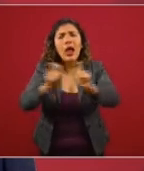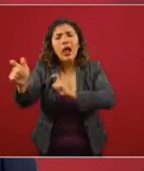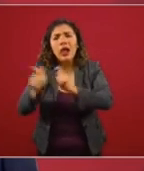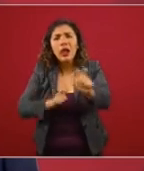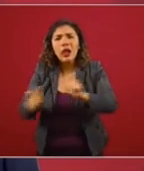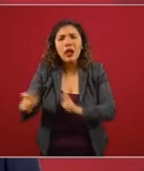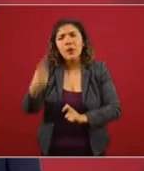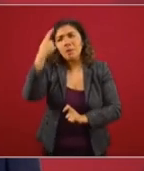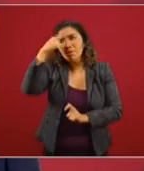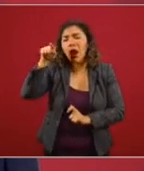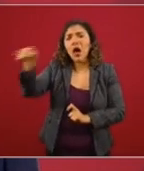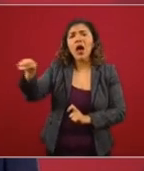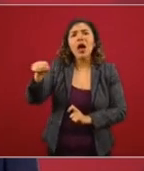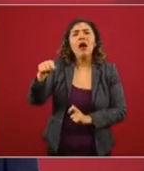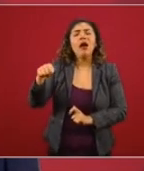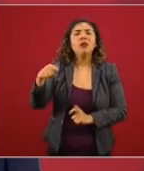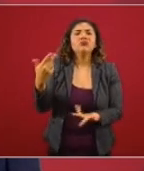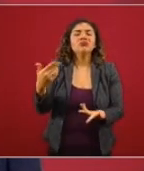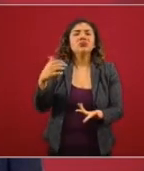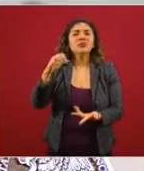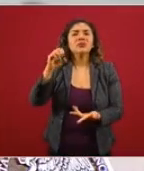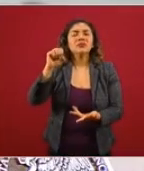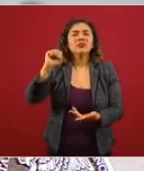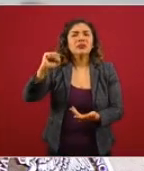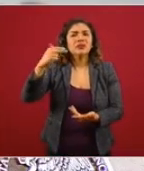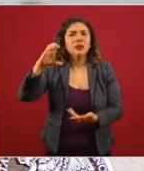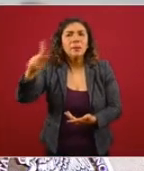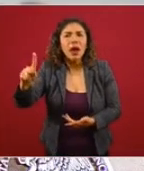a la hacienda pública.